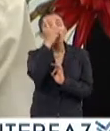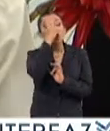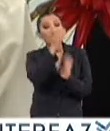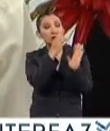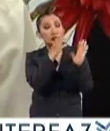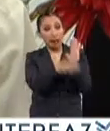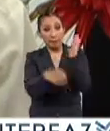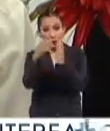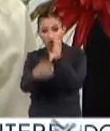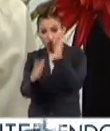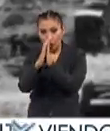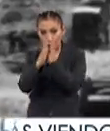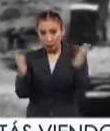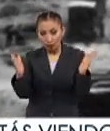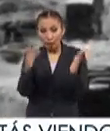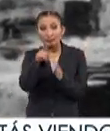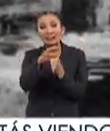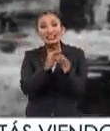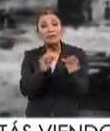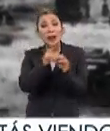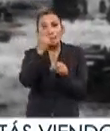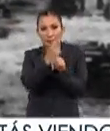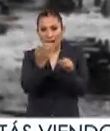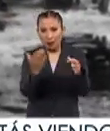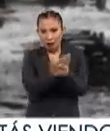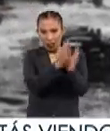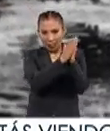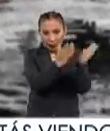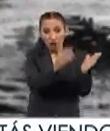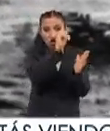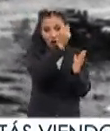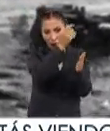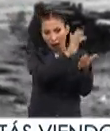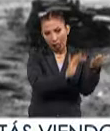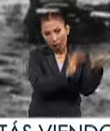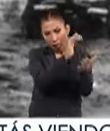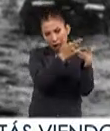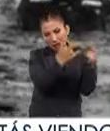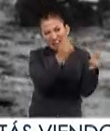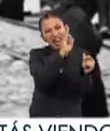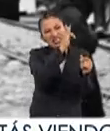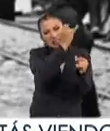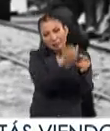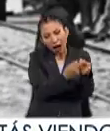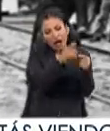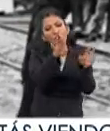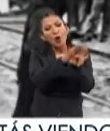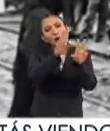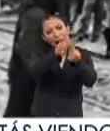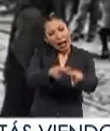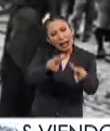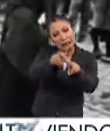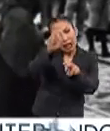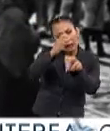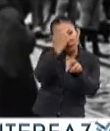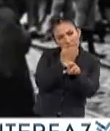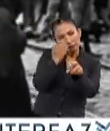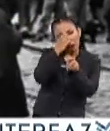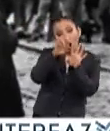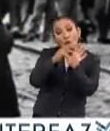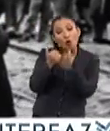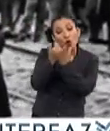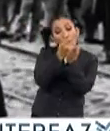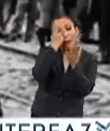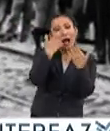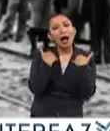2 capítulos en el libro. Explica que la primera parte del libro es teórica. Habla de qué es la imagen, cómo se debe analizar y cómo puede ser útil